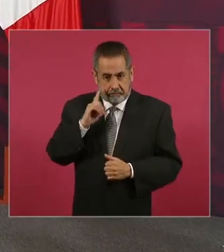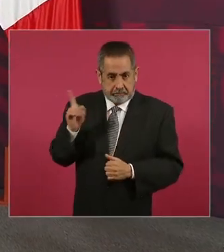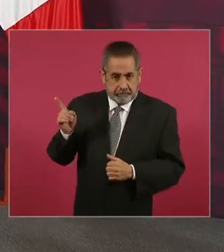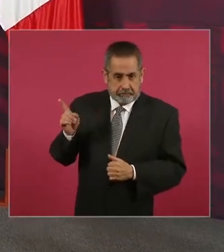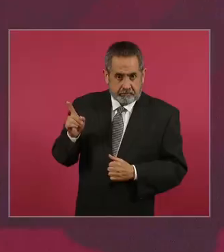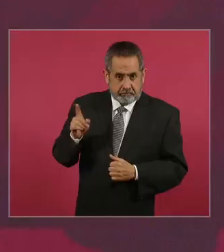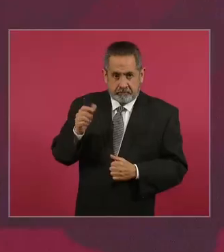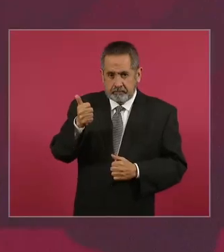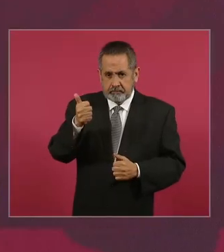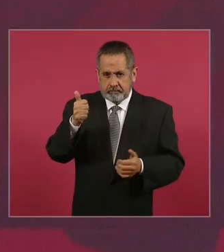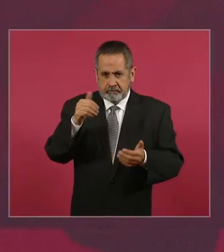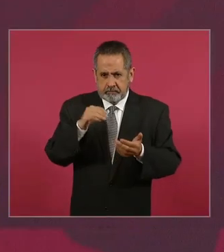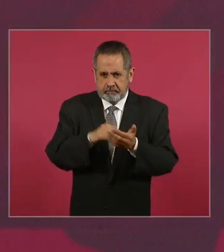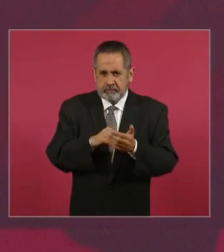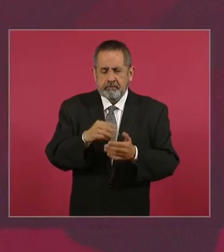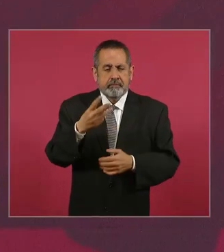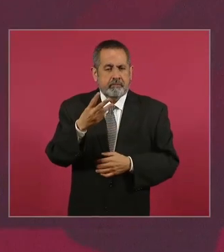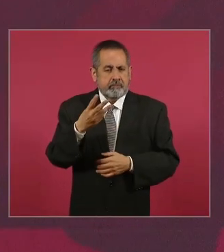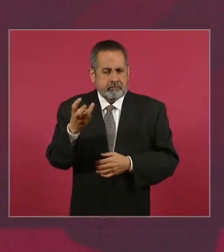6.310 pesos.